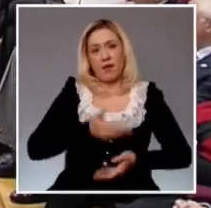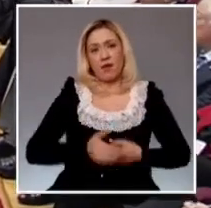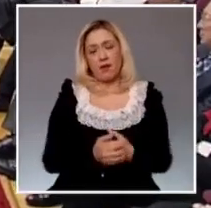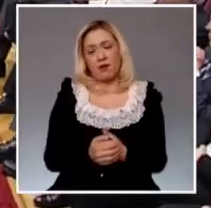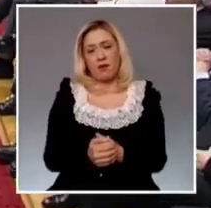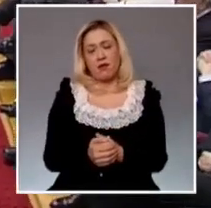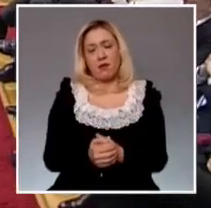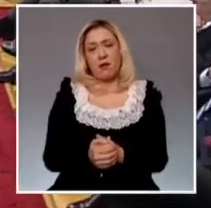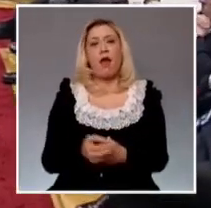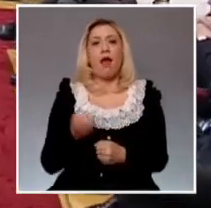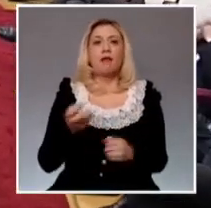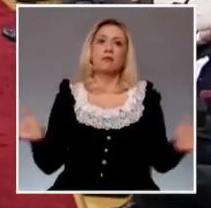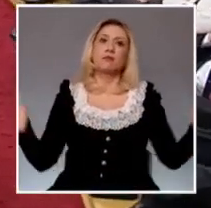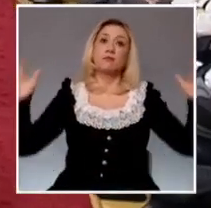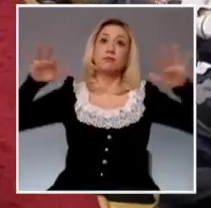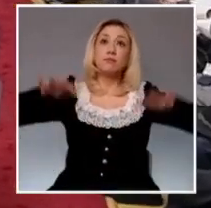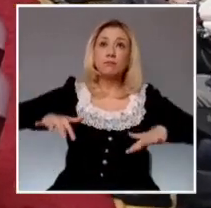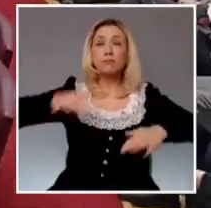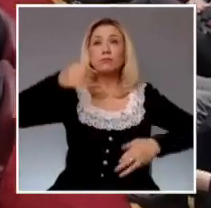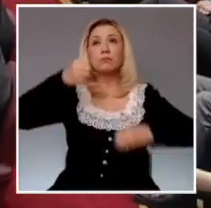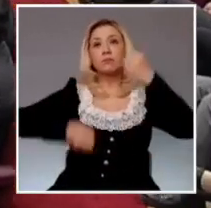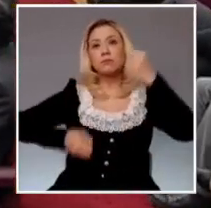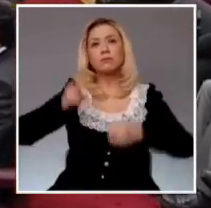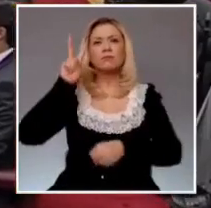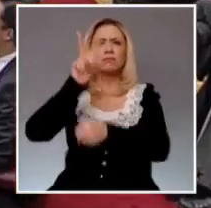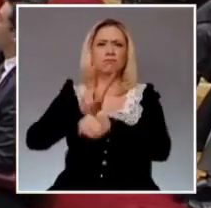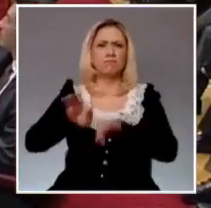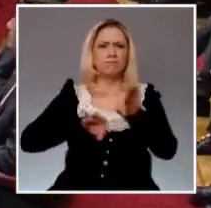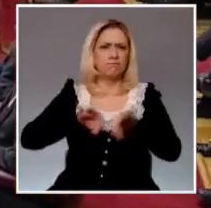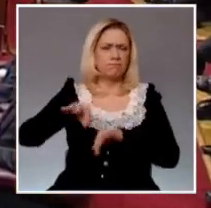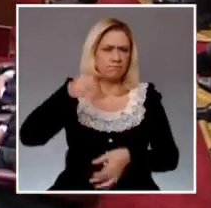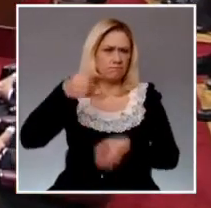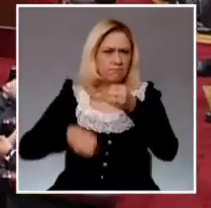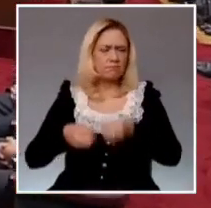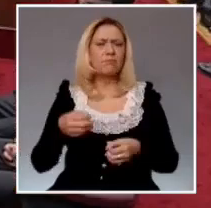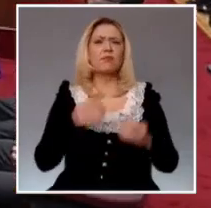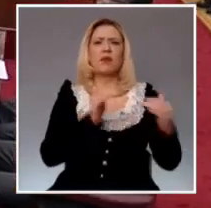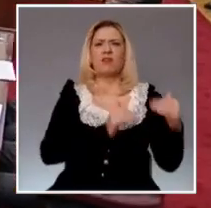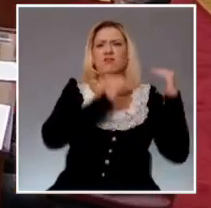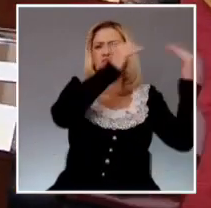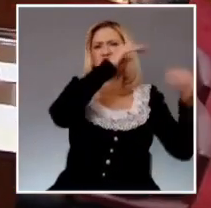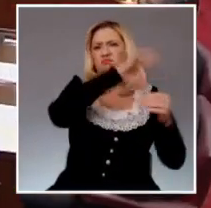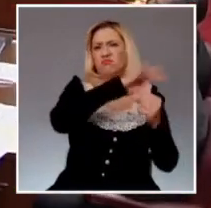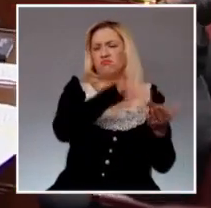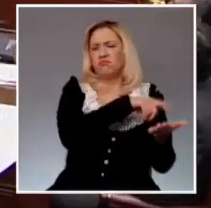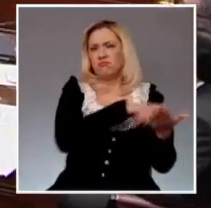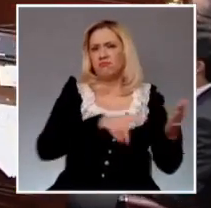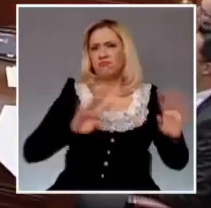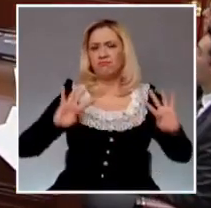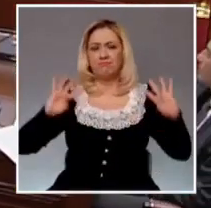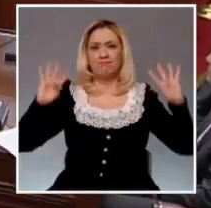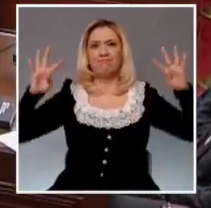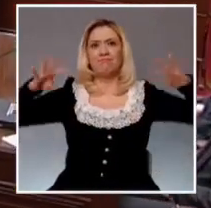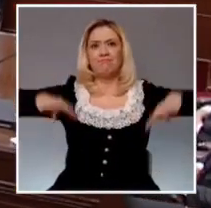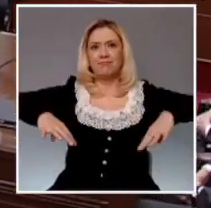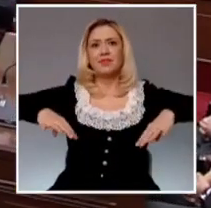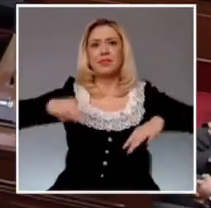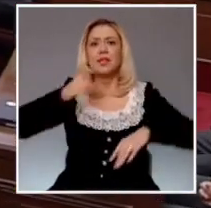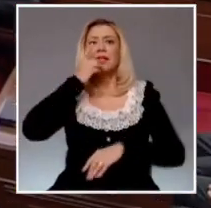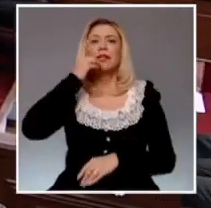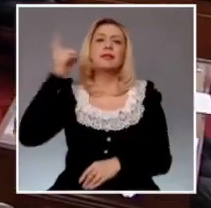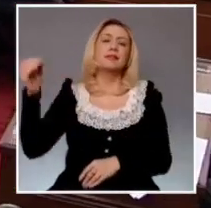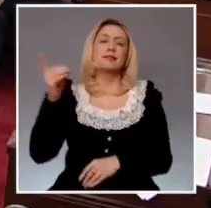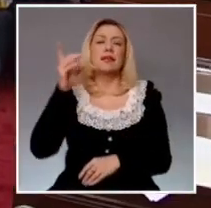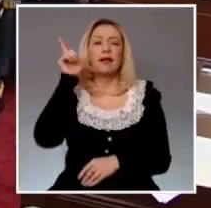plenos de la Corte, el Consejo de la Judicatura y la Sala Superior del Tribunal Electoral, la ministra presidenta subrayó el compromiso del Poder